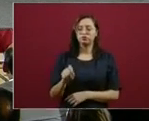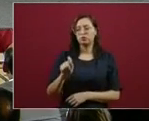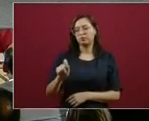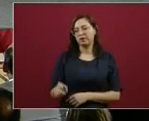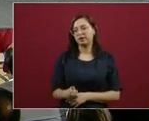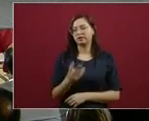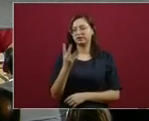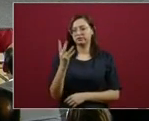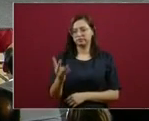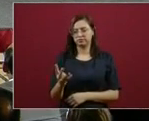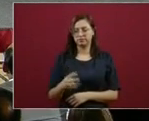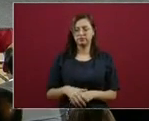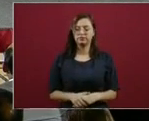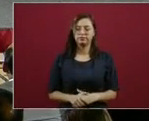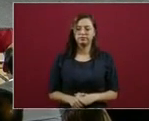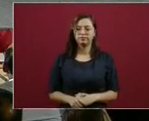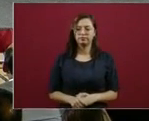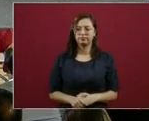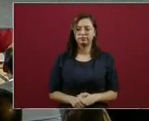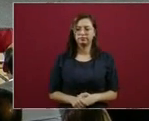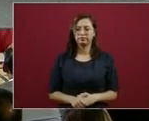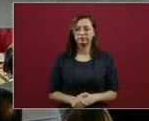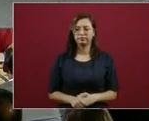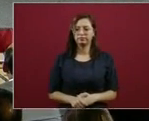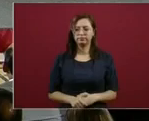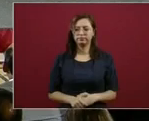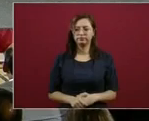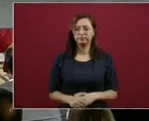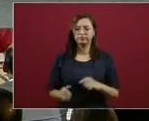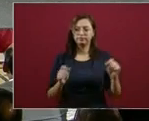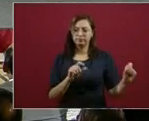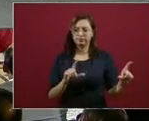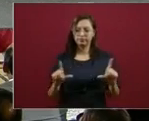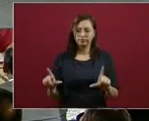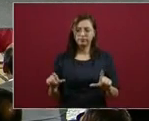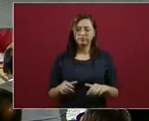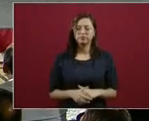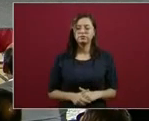Bravo, Matamoros, número 159. La que sigue,